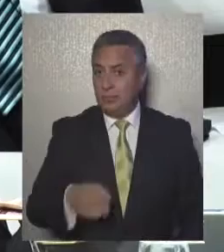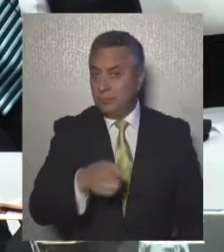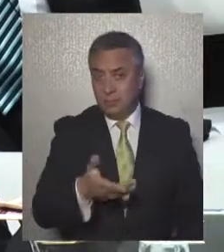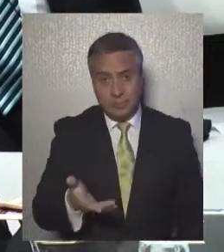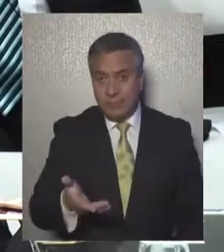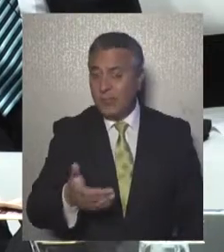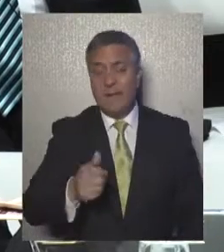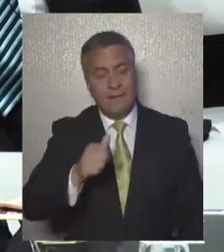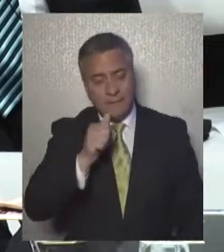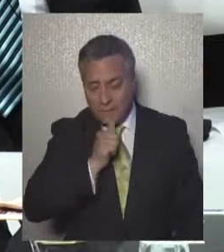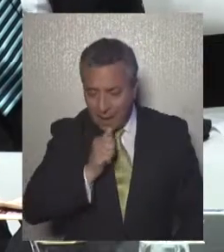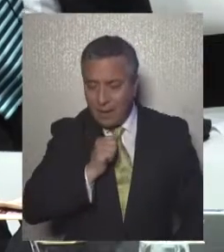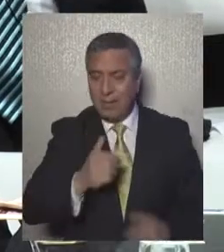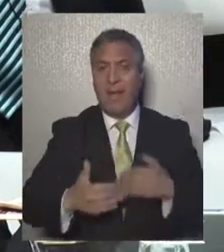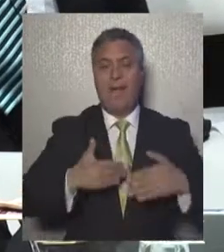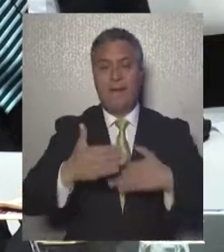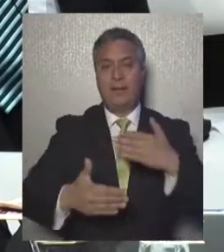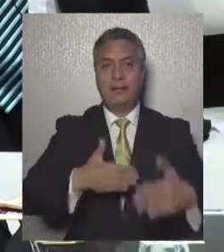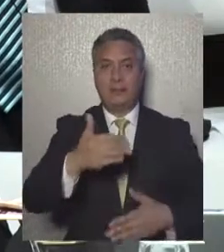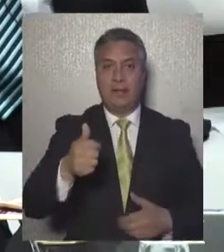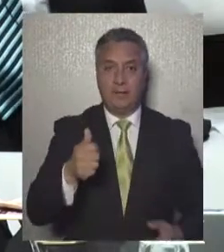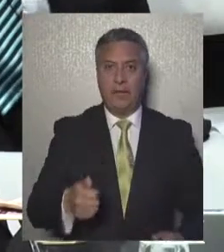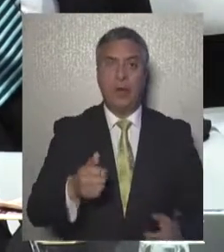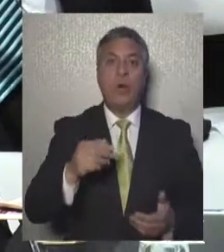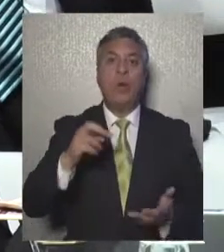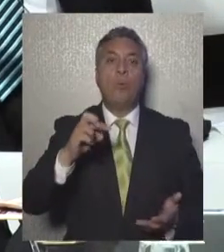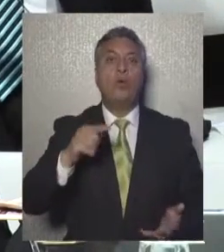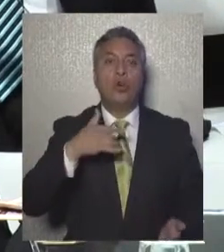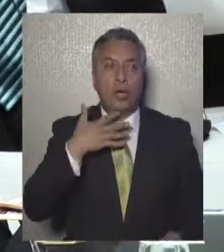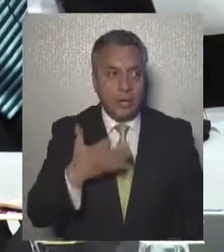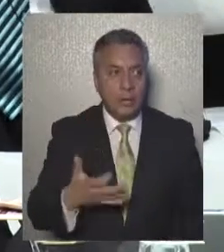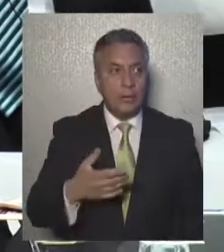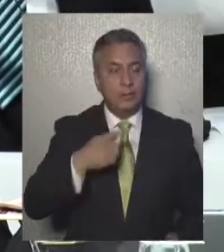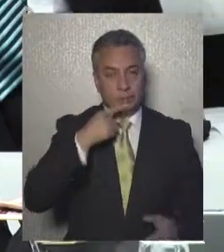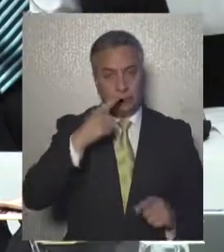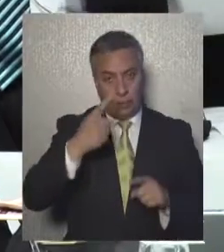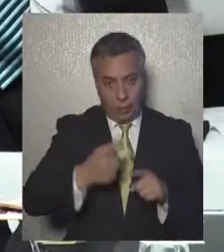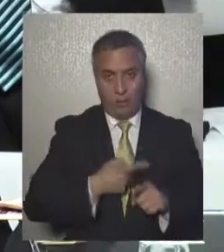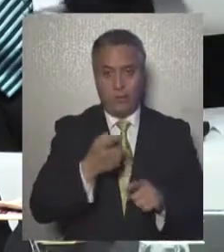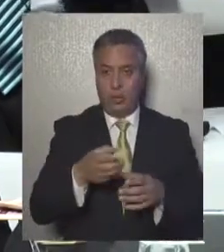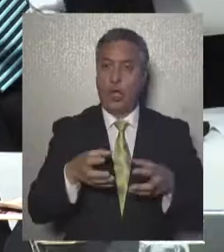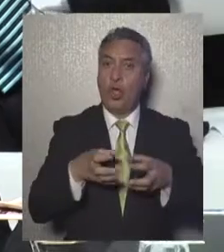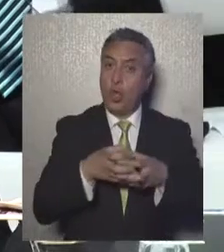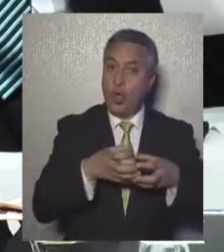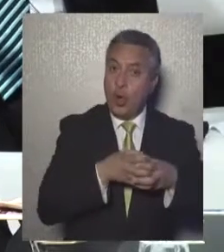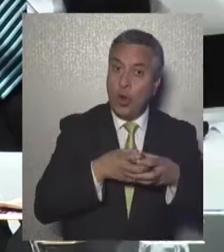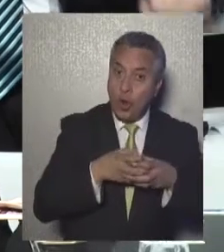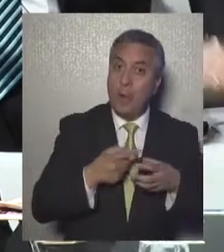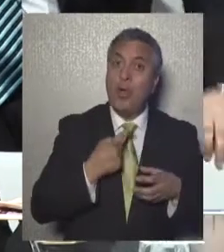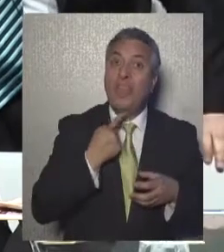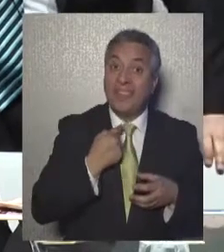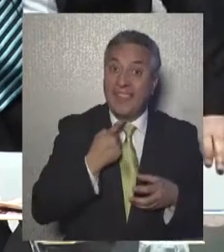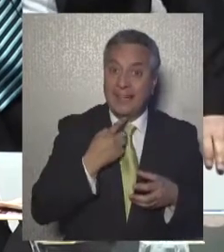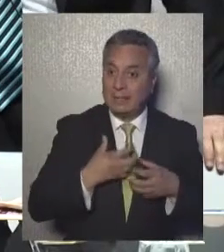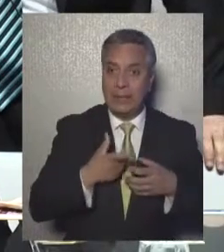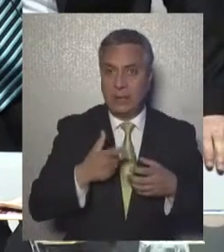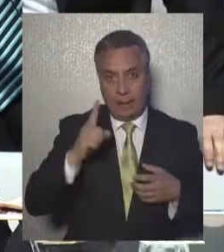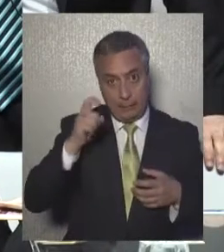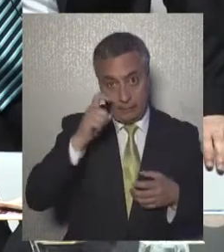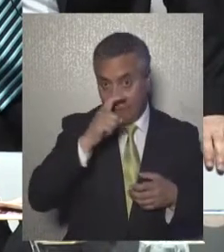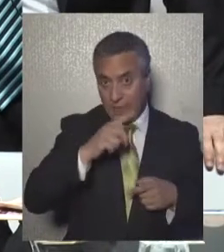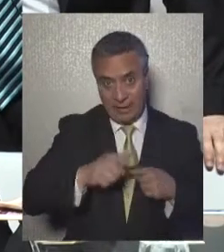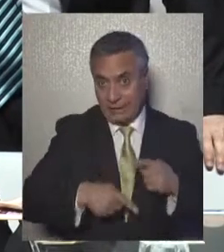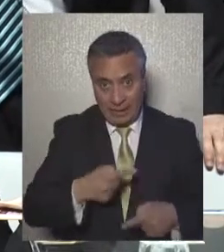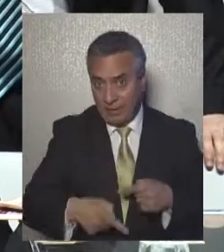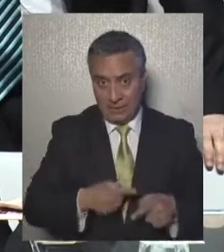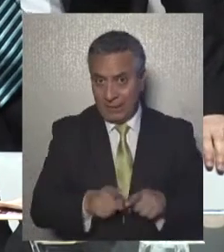avanzado como país en esa materia. ¿Por qué? Nuevamente, los grupos de interés hacen difícil el avance. Y el miedo al cambio